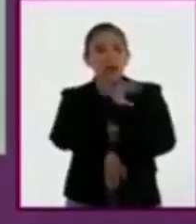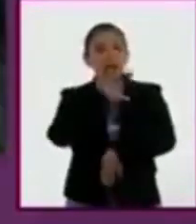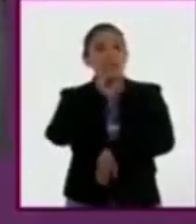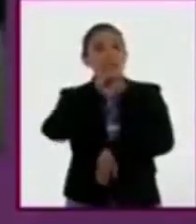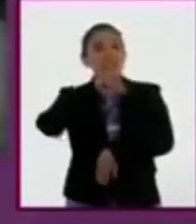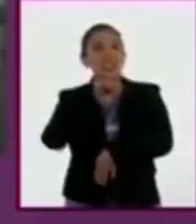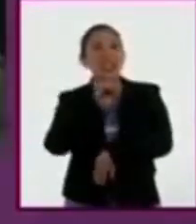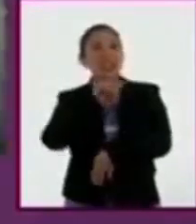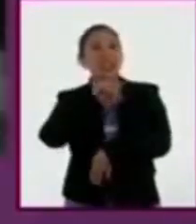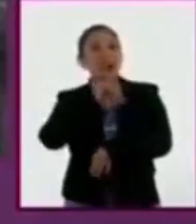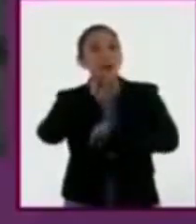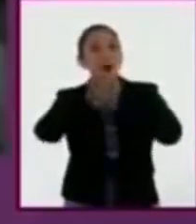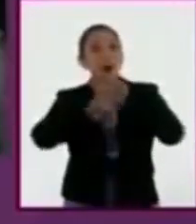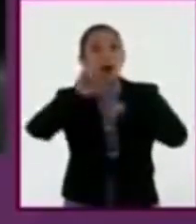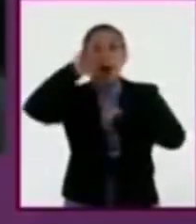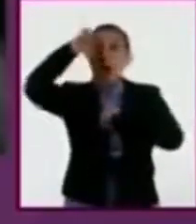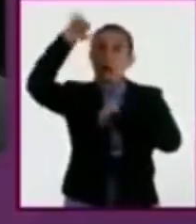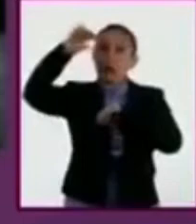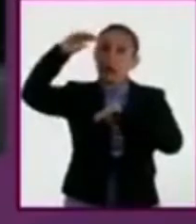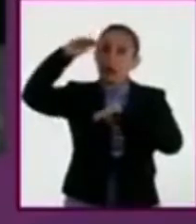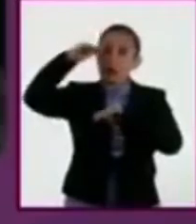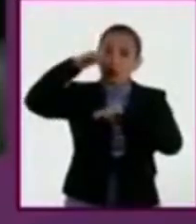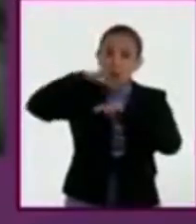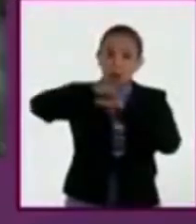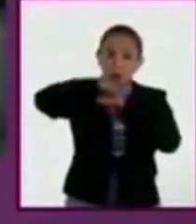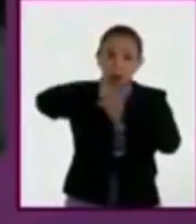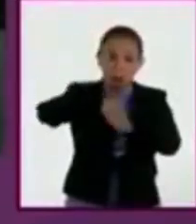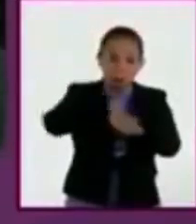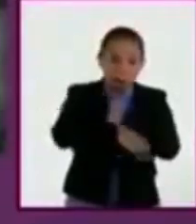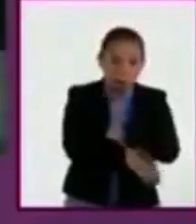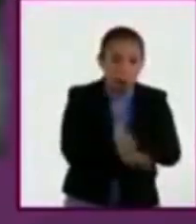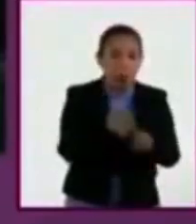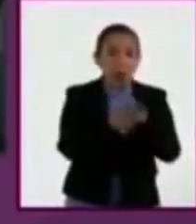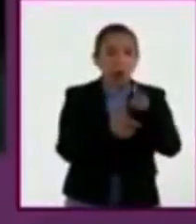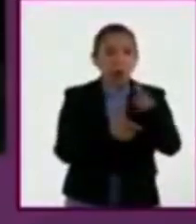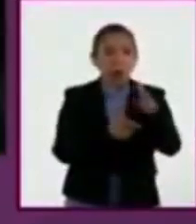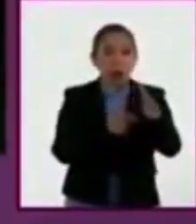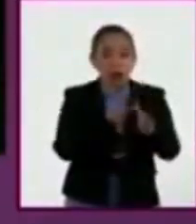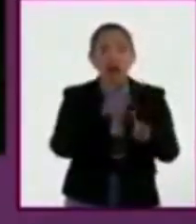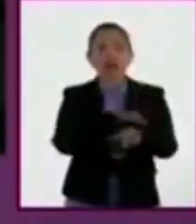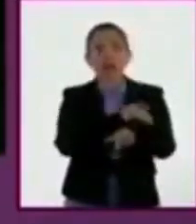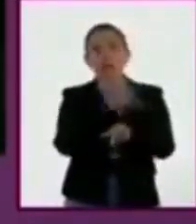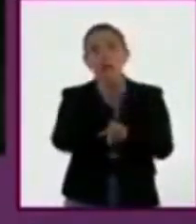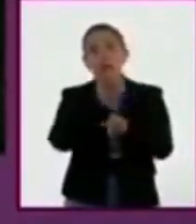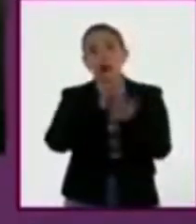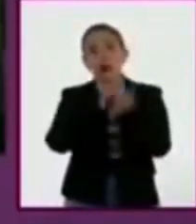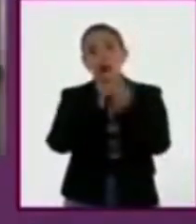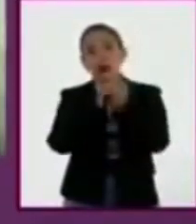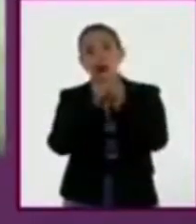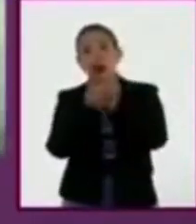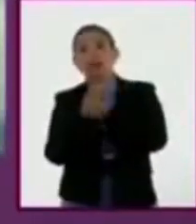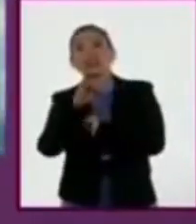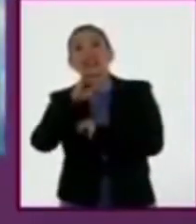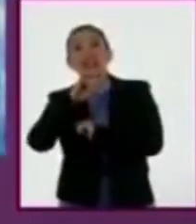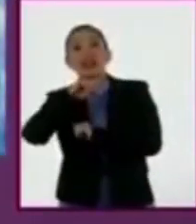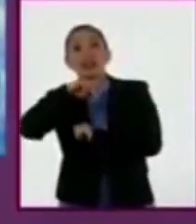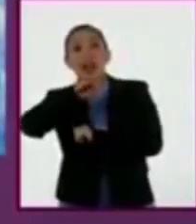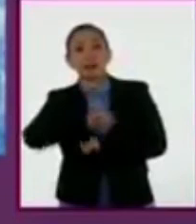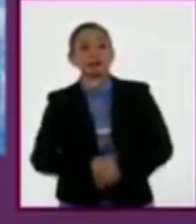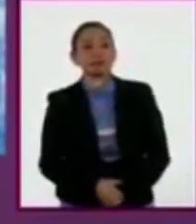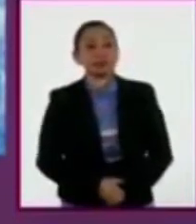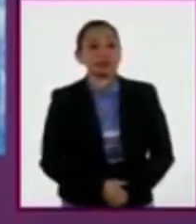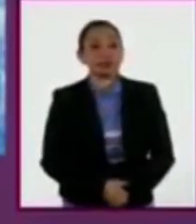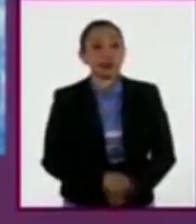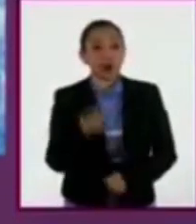cinética. Conforme su altura disminuye, su energía potencial también lo hace y se va transformando en energía cinética.